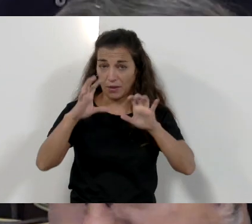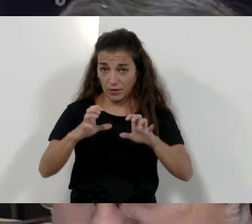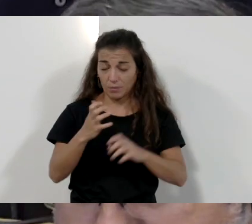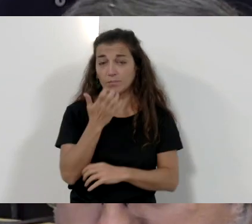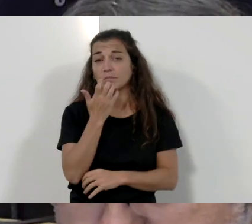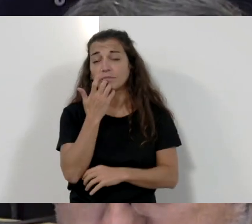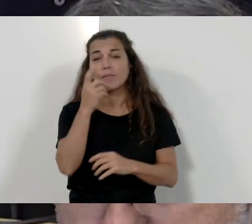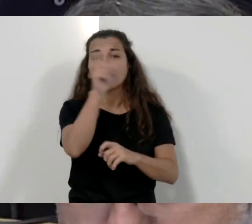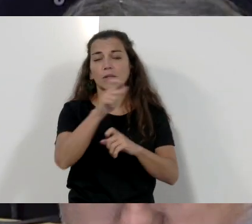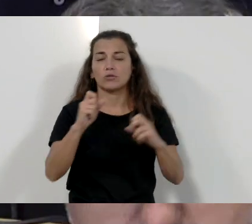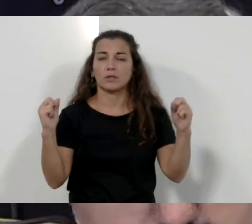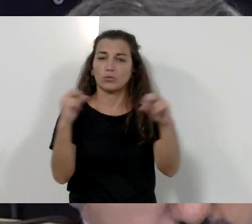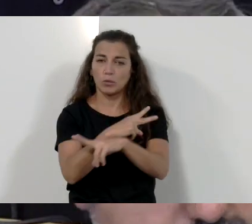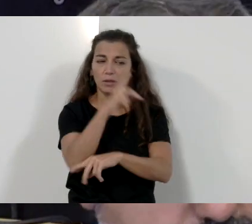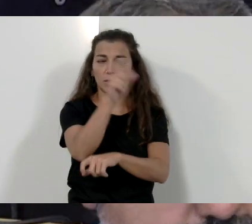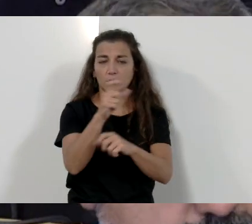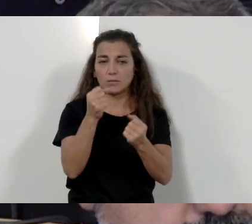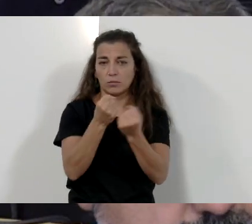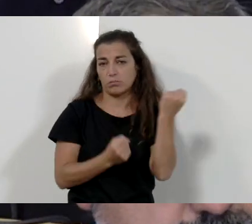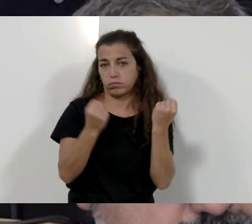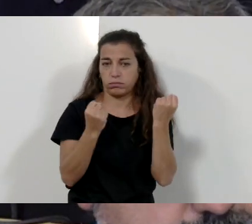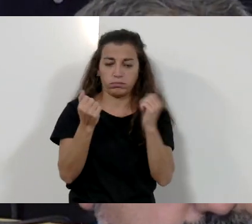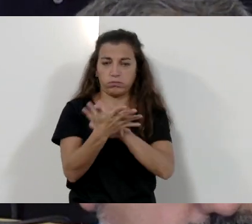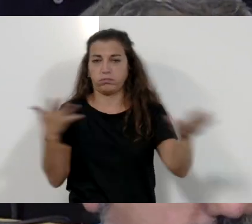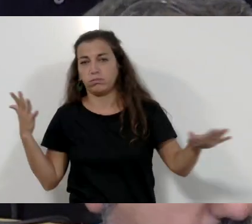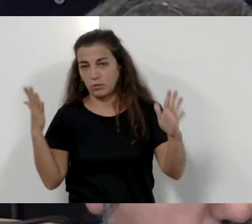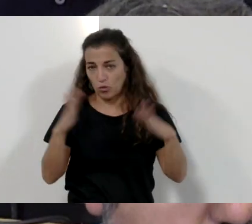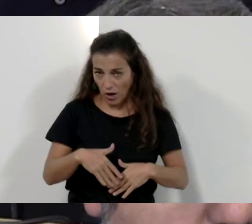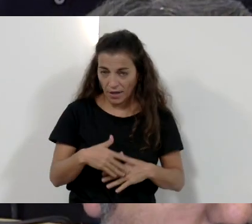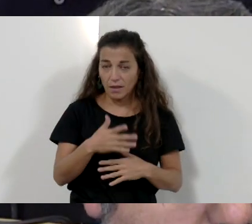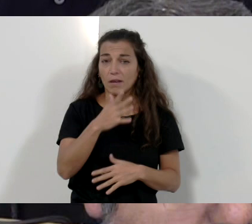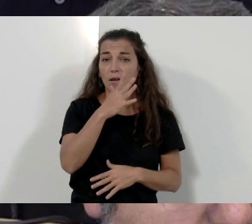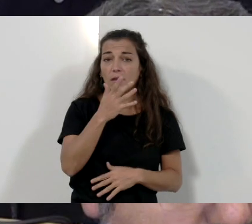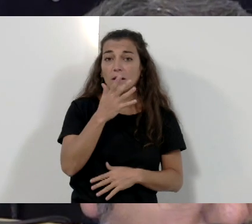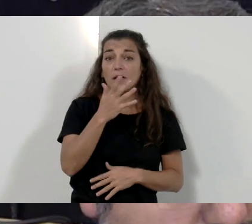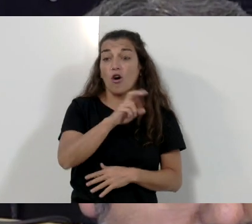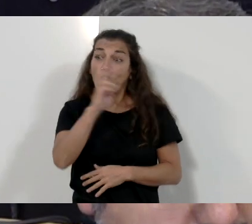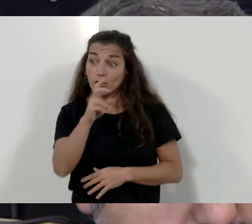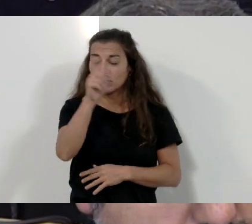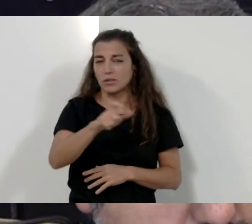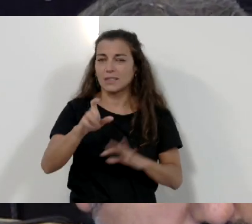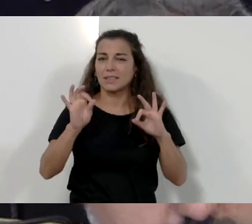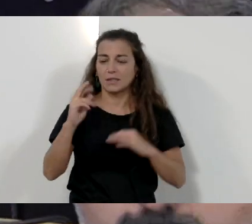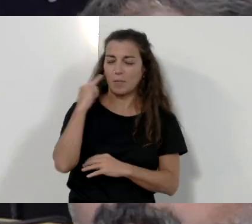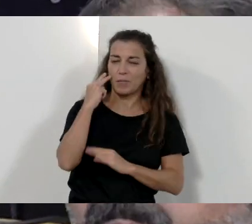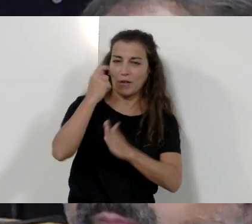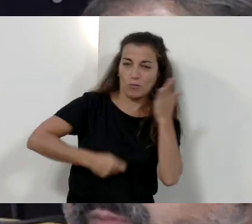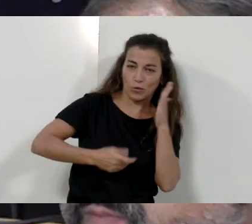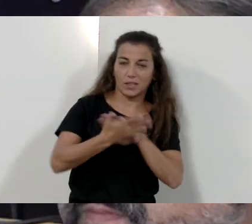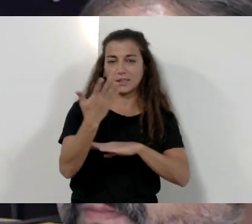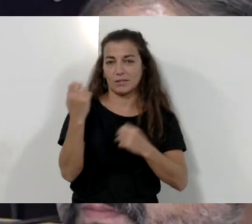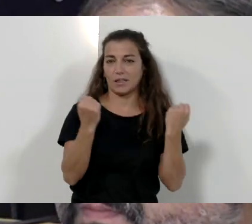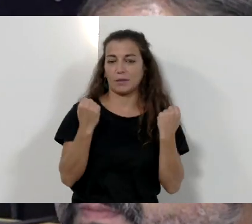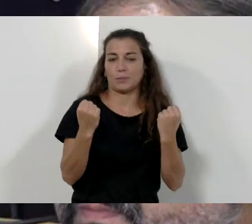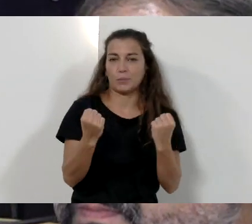por la autopista porque son responsables, pero hay gente que no corre por miedo a la sanción, ¿no? Yo me gustaría más llegar por la